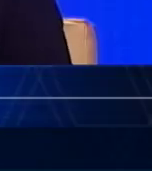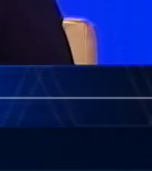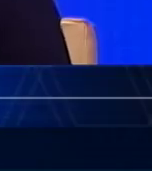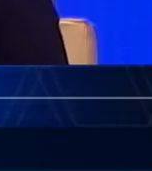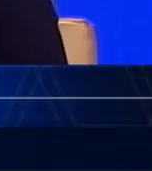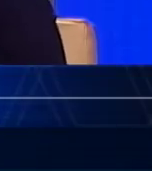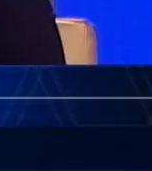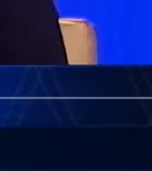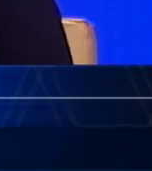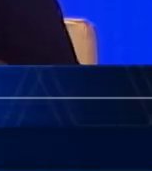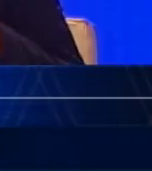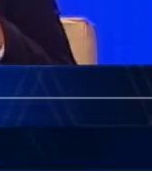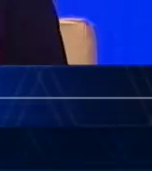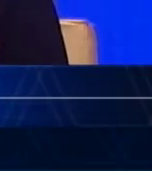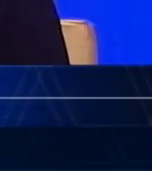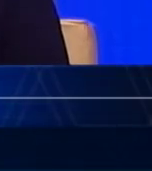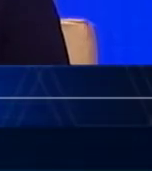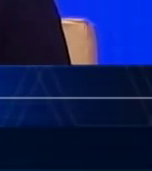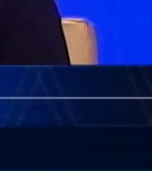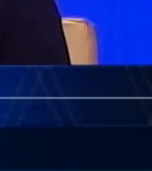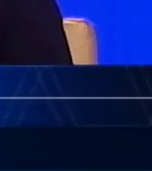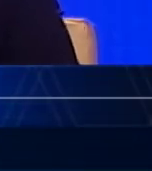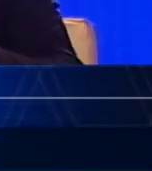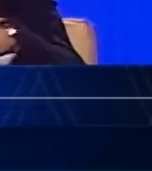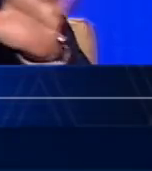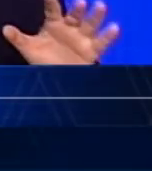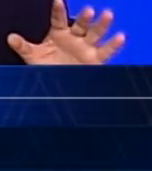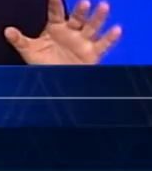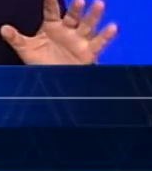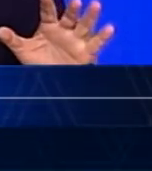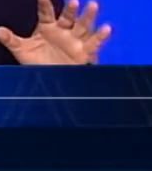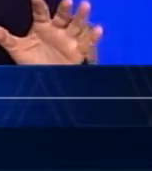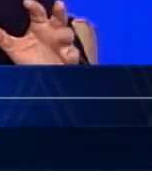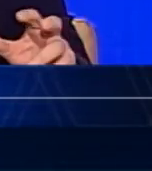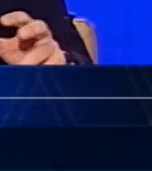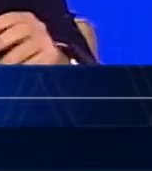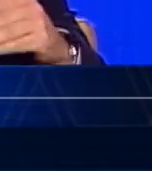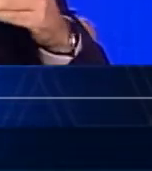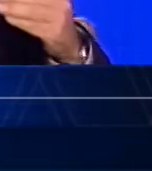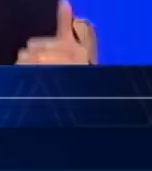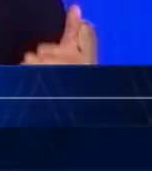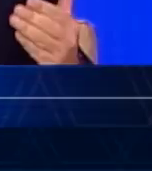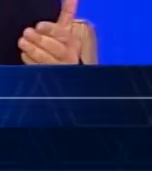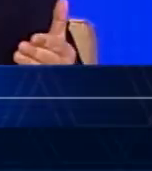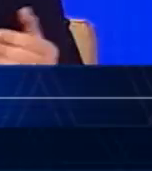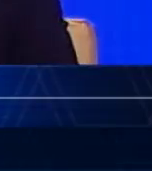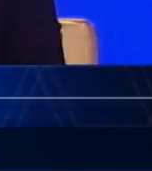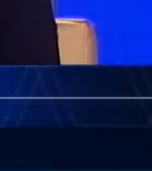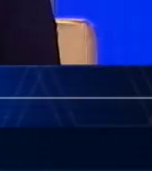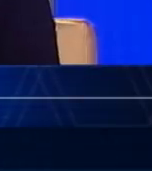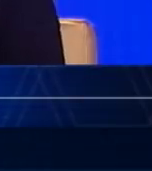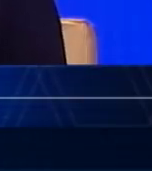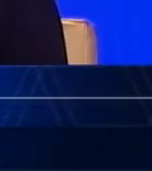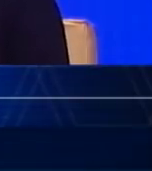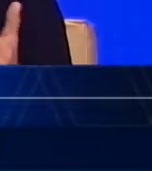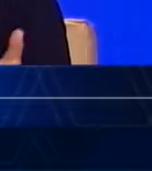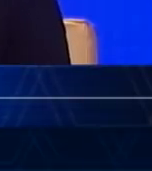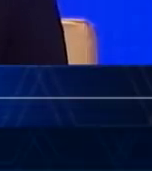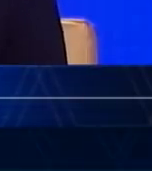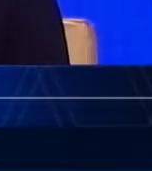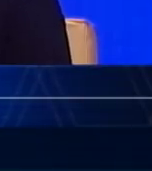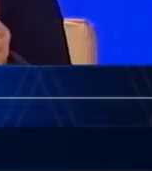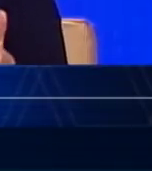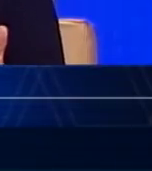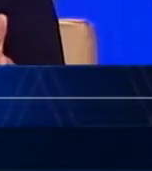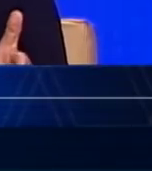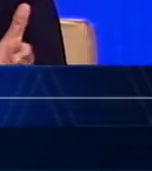en que el venezolano y la venezolana están luchando para despejar el camino de las dificultades, nosotros apostamos a la dinamización de la cultura y las